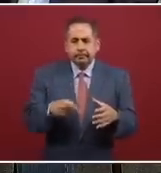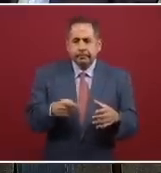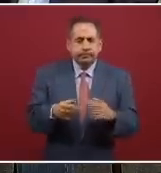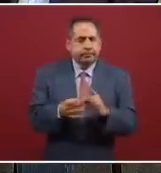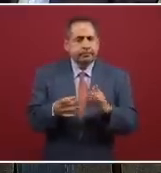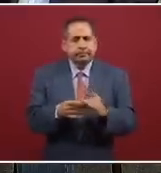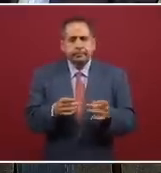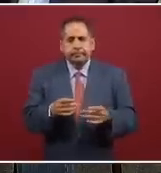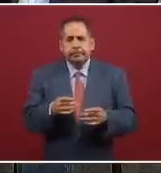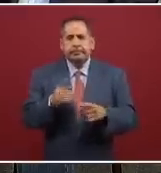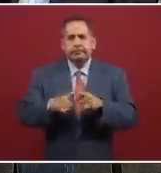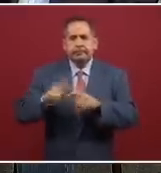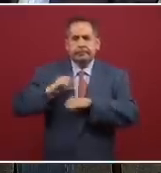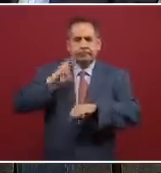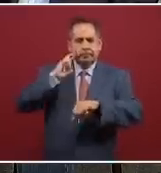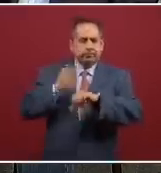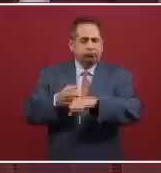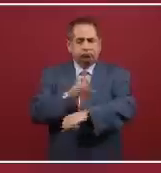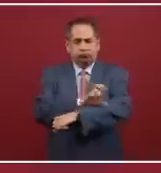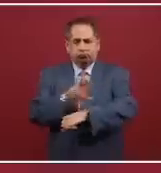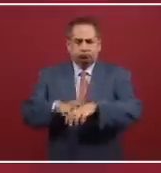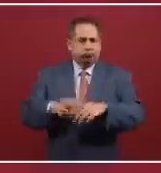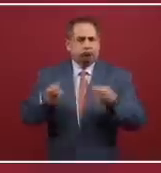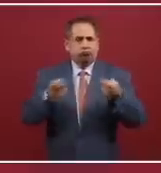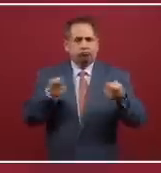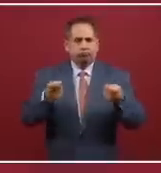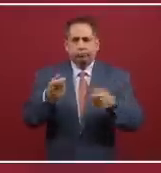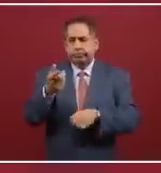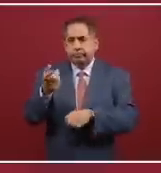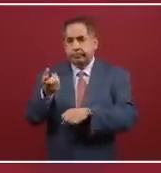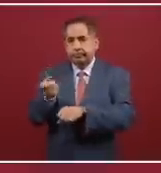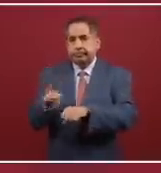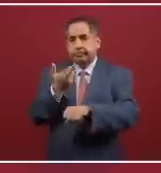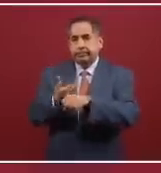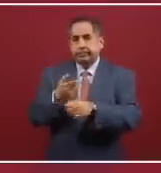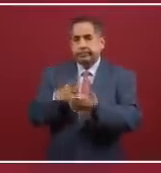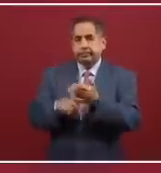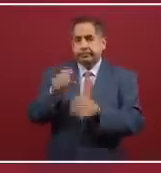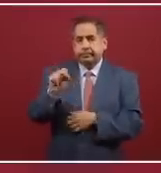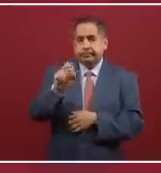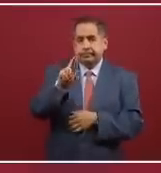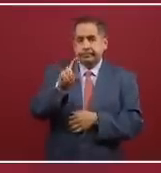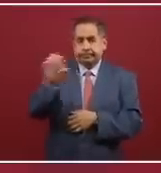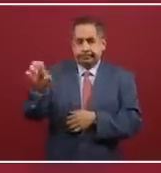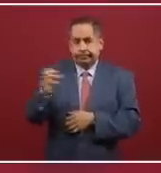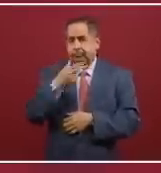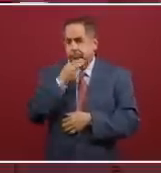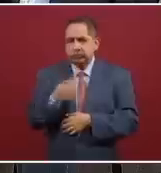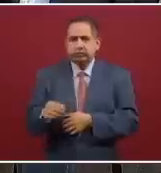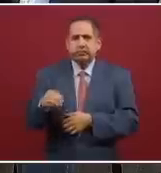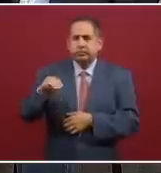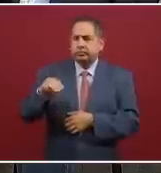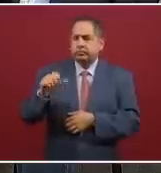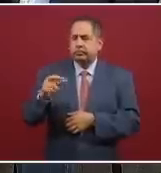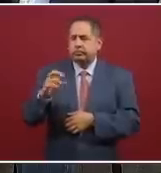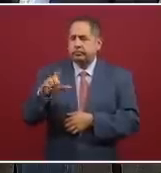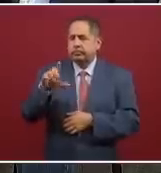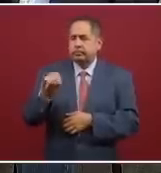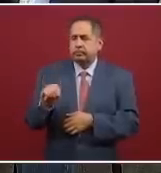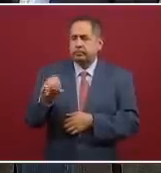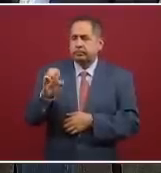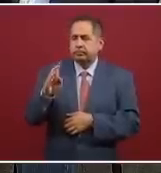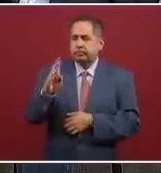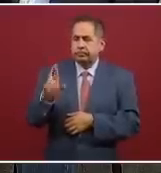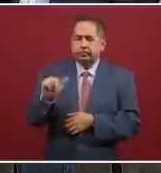la coordina el secretario de relaciones exteriores marcelo ebrad